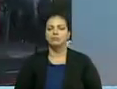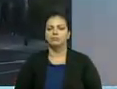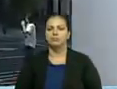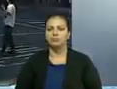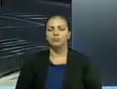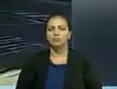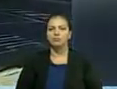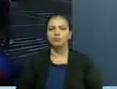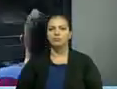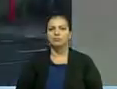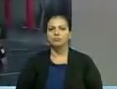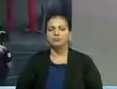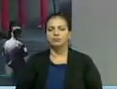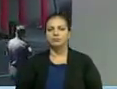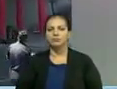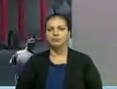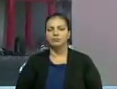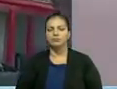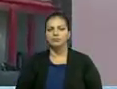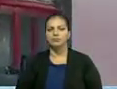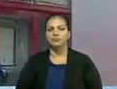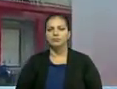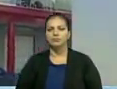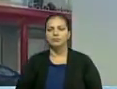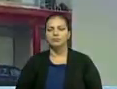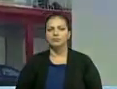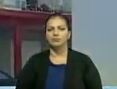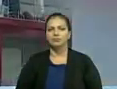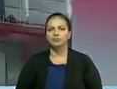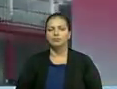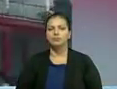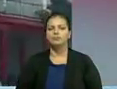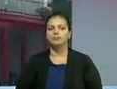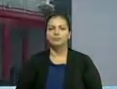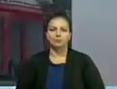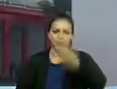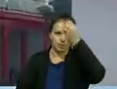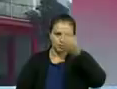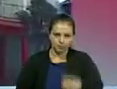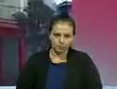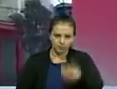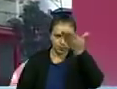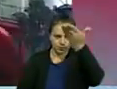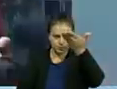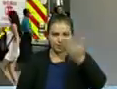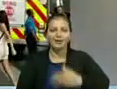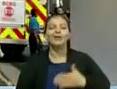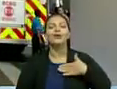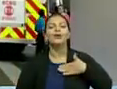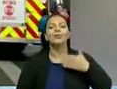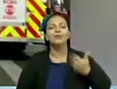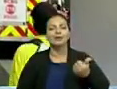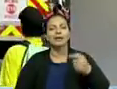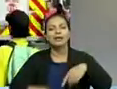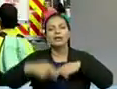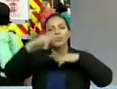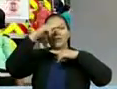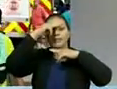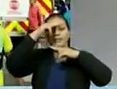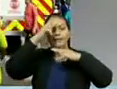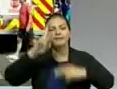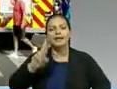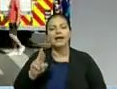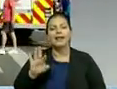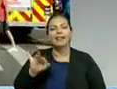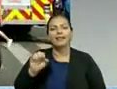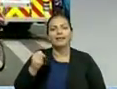alguna parte de la mercadería que aún se encuentra en buenas condiciones. Caballero, buenos días. ¿Cómo le va? Estamos en vivo. Para